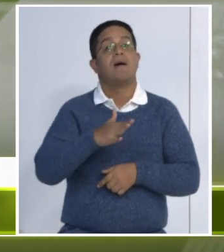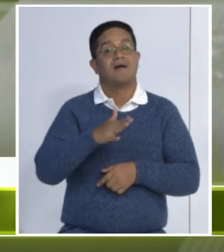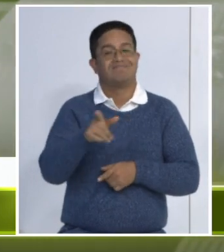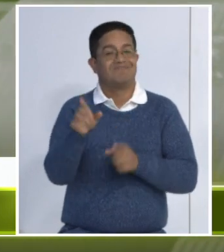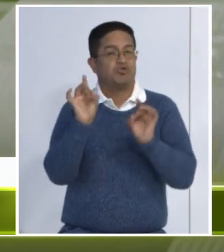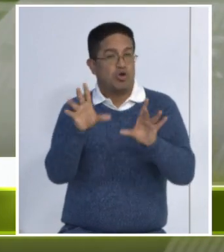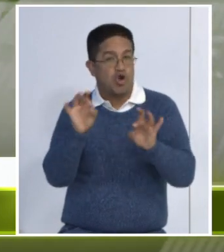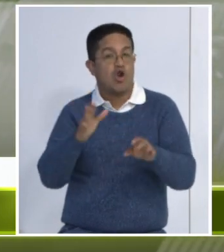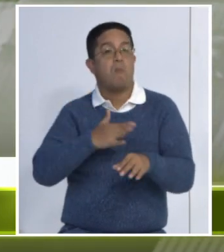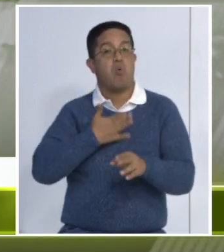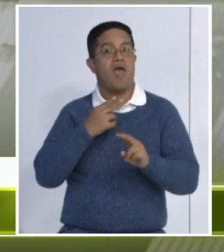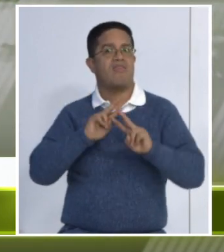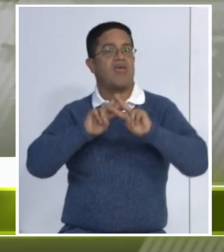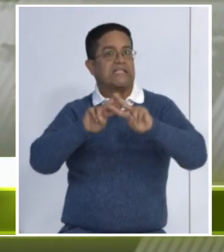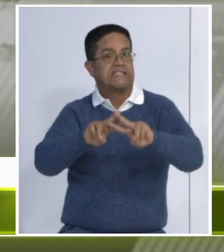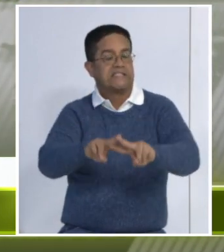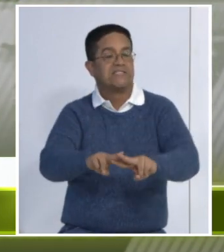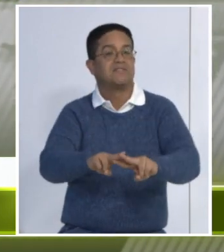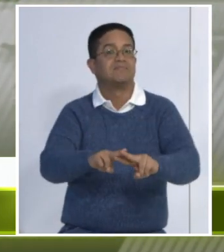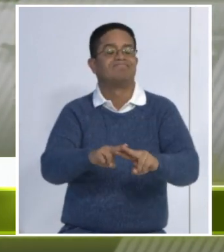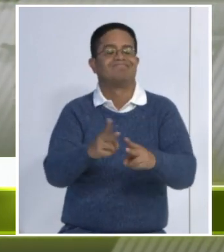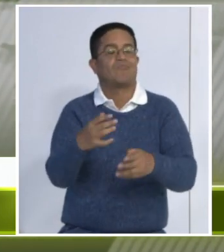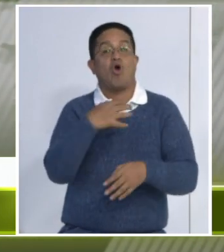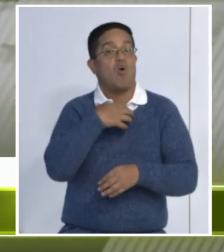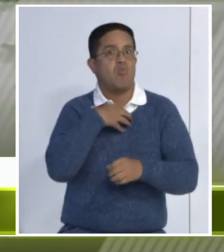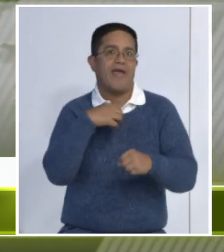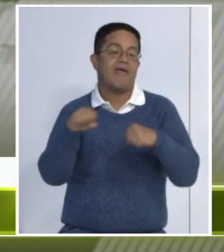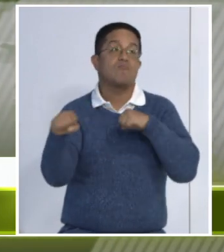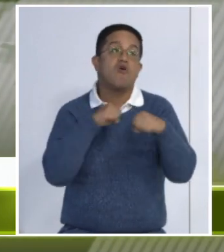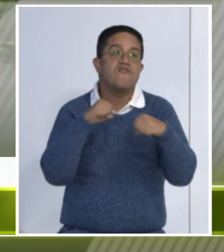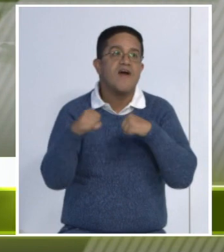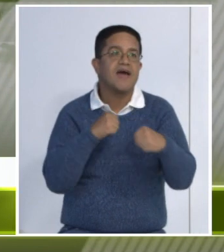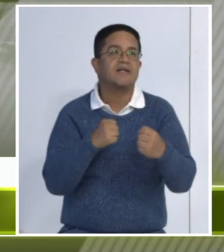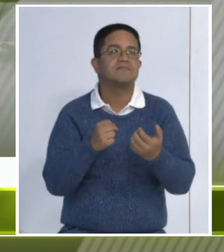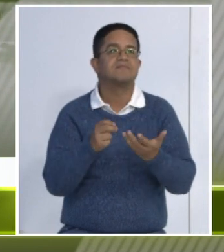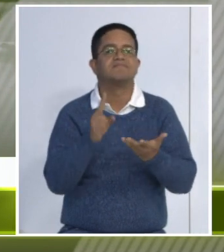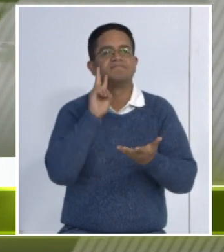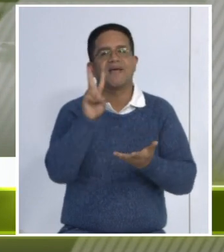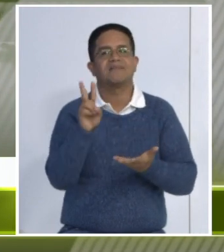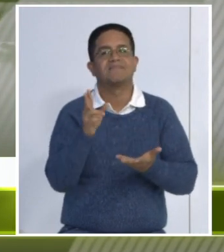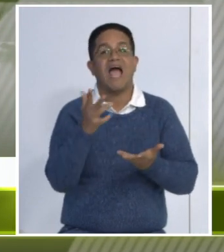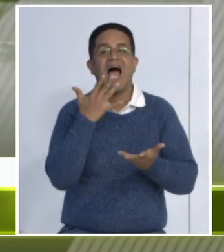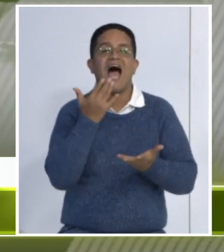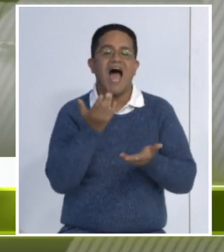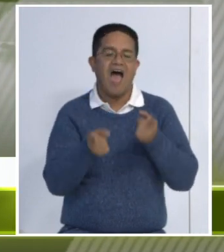con limitación, porque tiene limitación en las articulaciones, podemos ver que ni siquiera puede cerrar